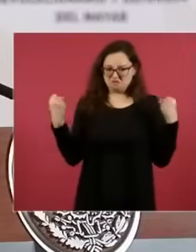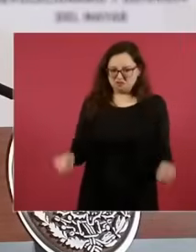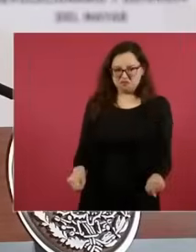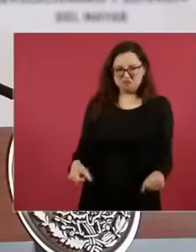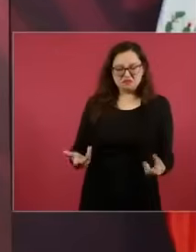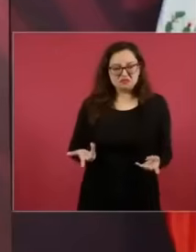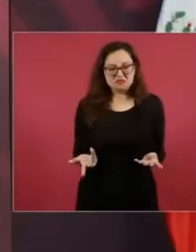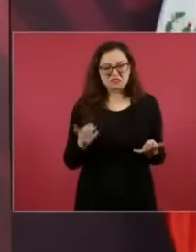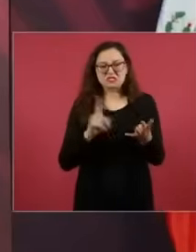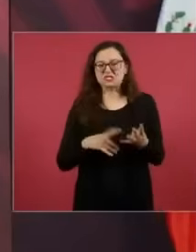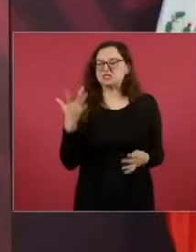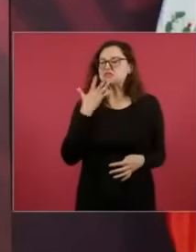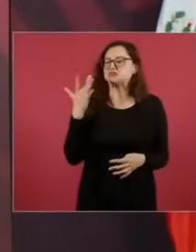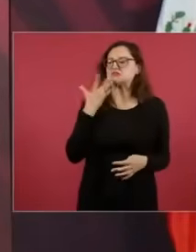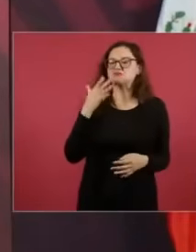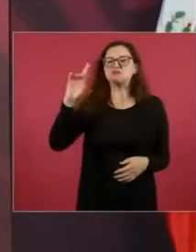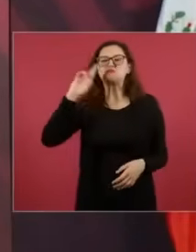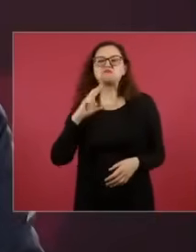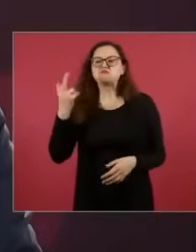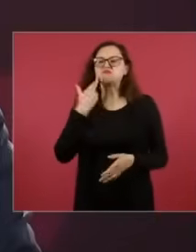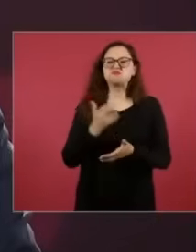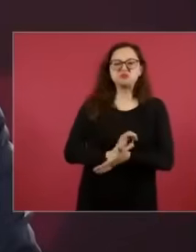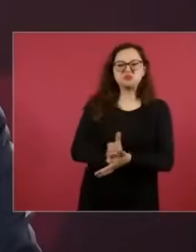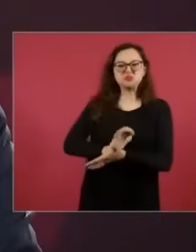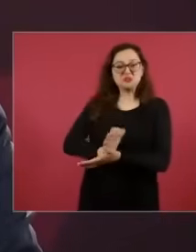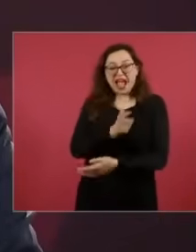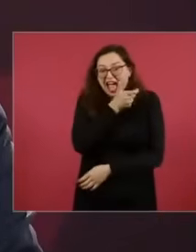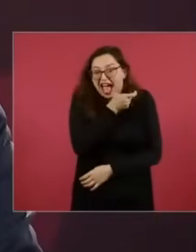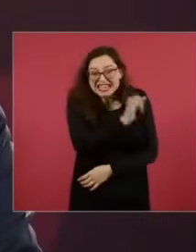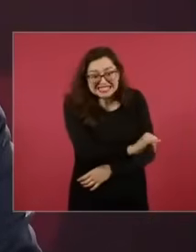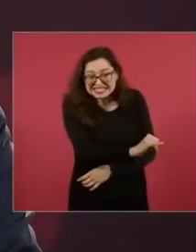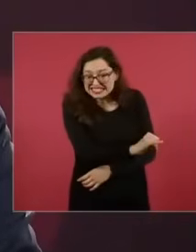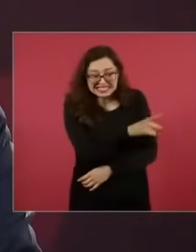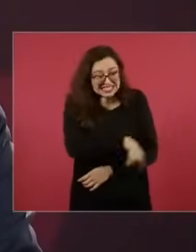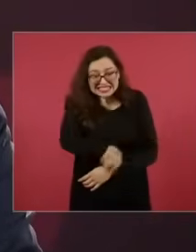autoritarios, clasistas, racistas.